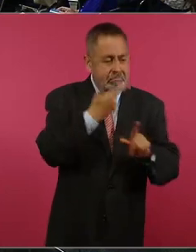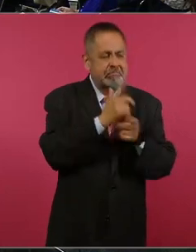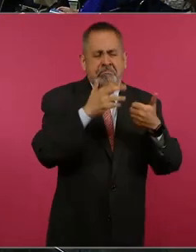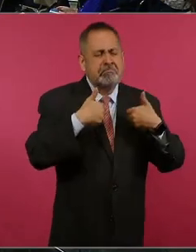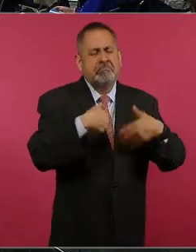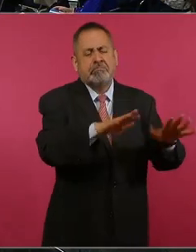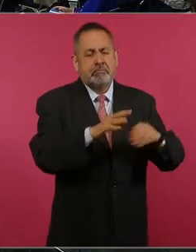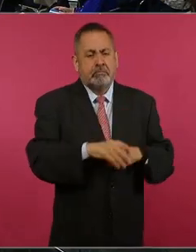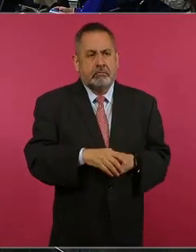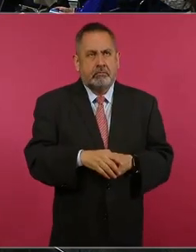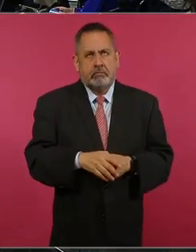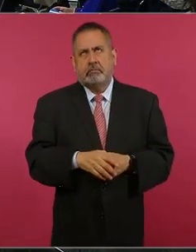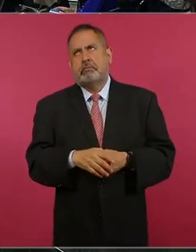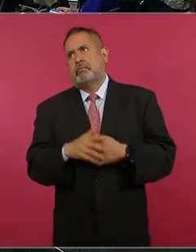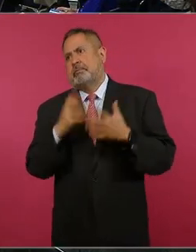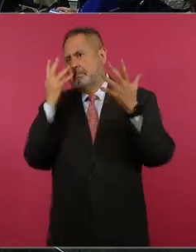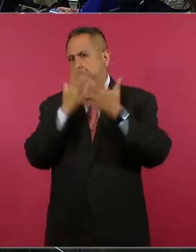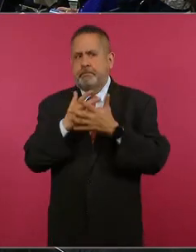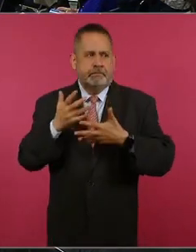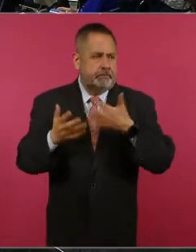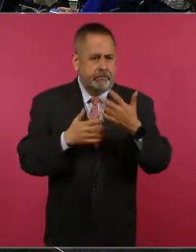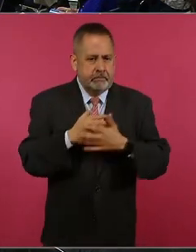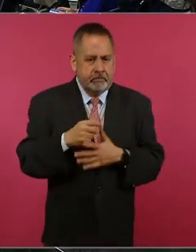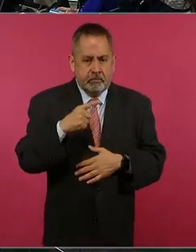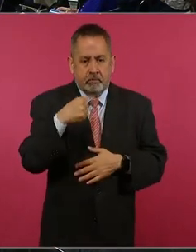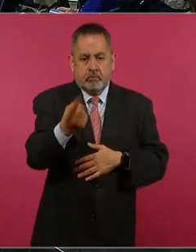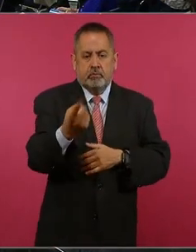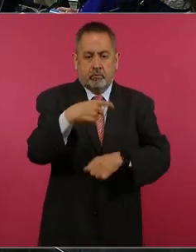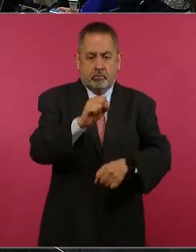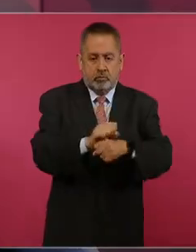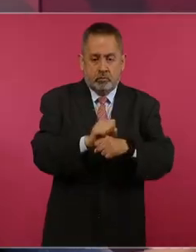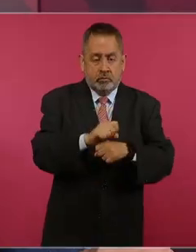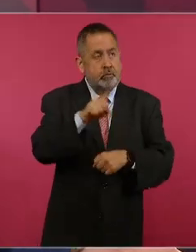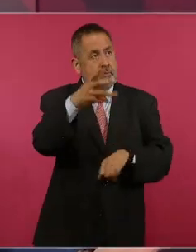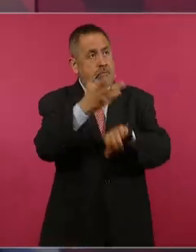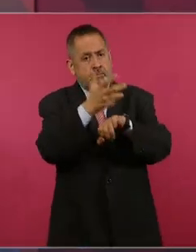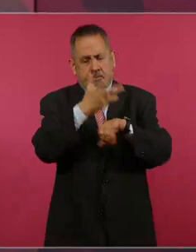y creo que a la semana viene el reclamo, ¿no?